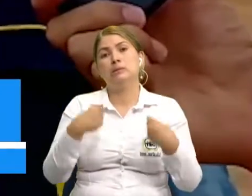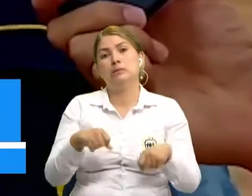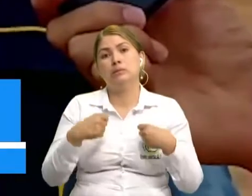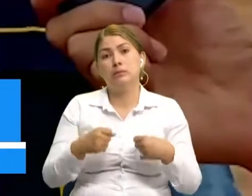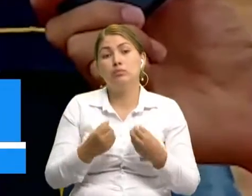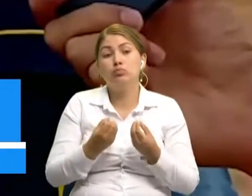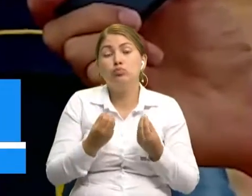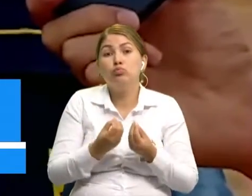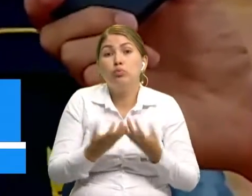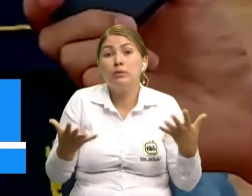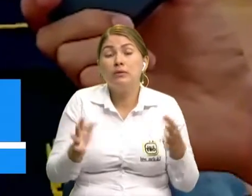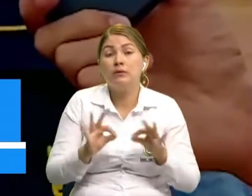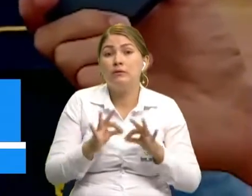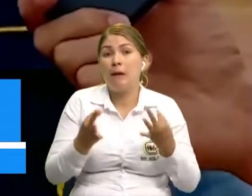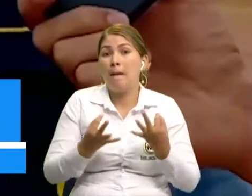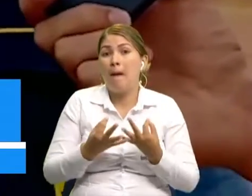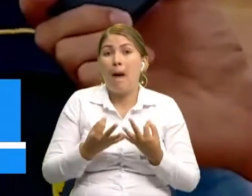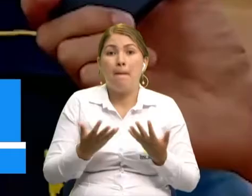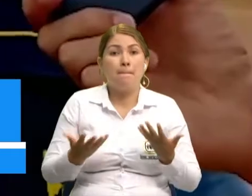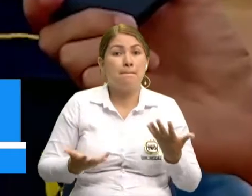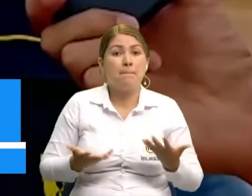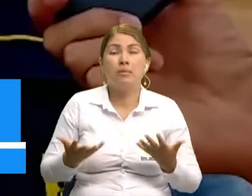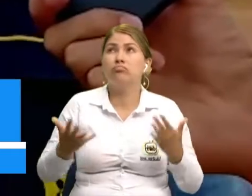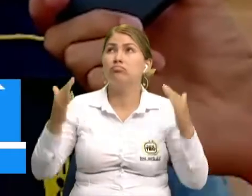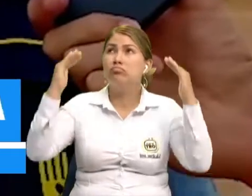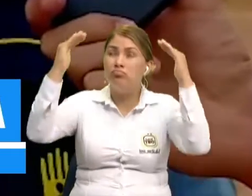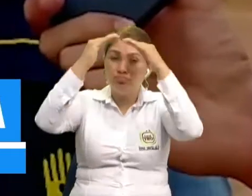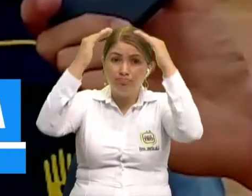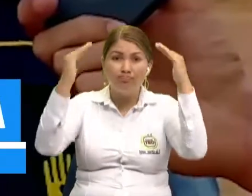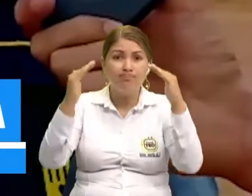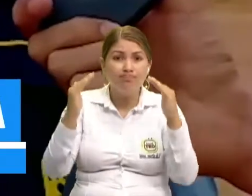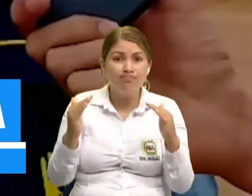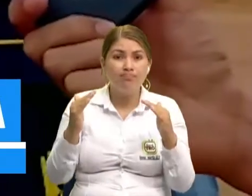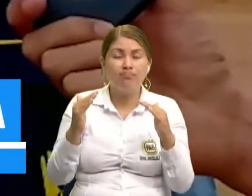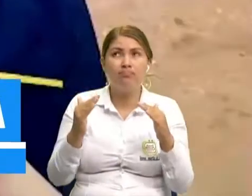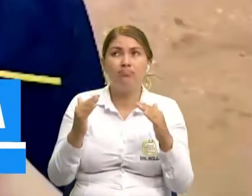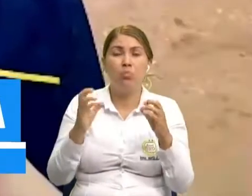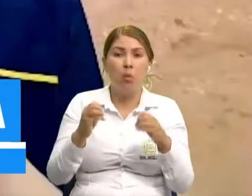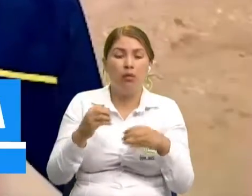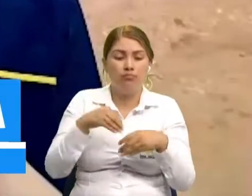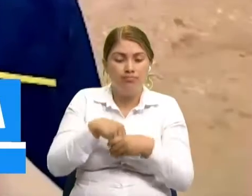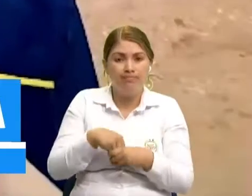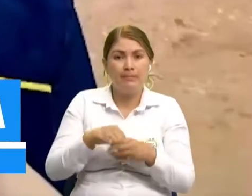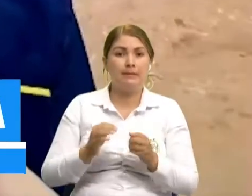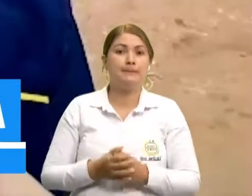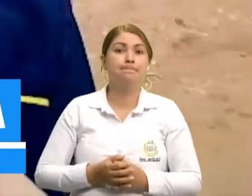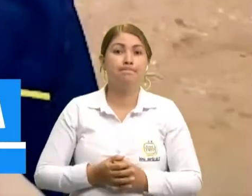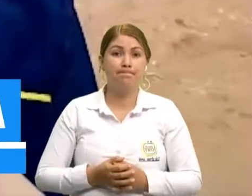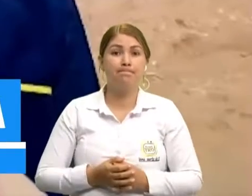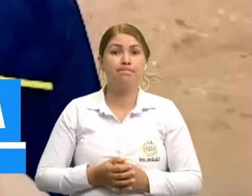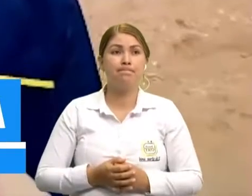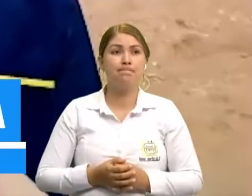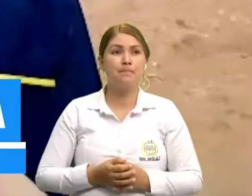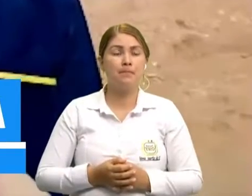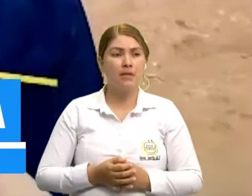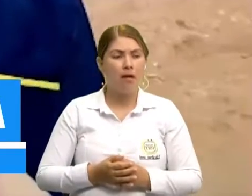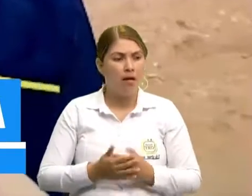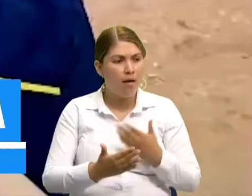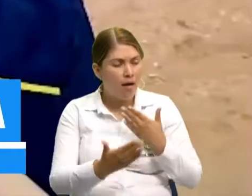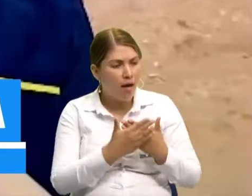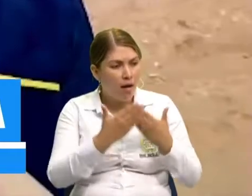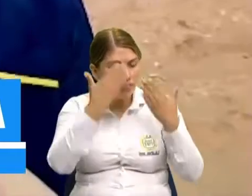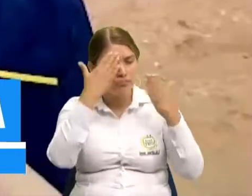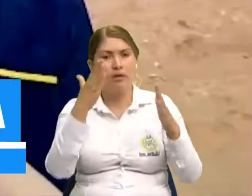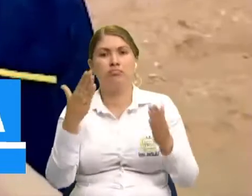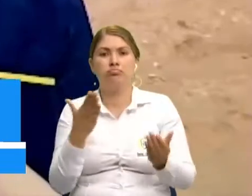que dejan a muchas familias sin esta estructura en la cual puedan refugiarse en el momento en que se conoció lo ocurrido en